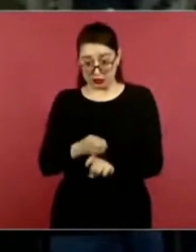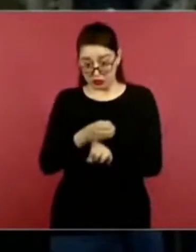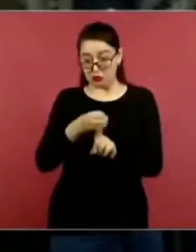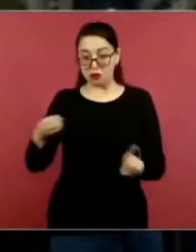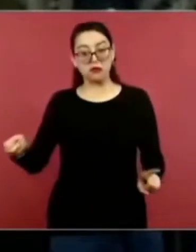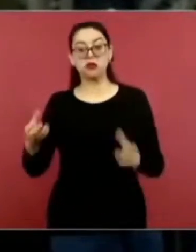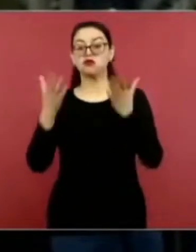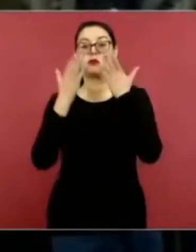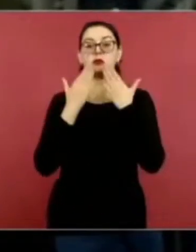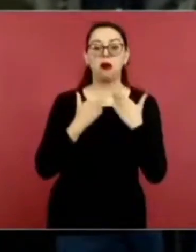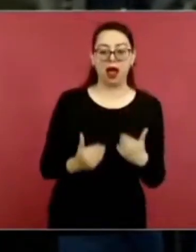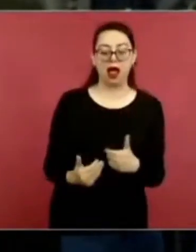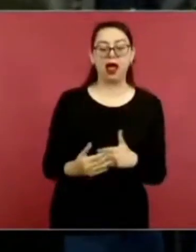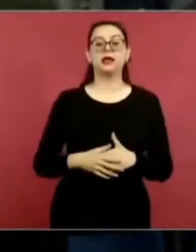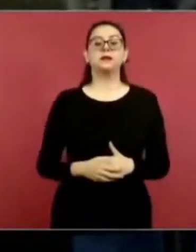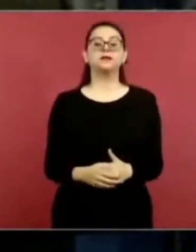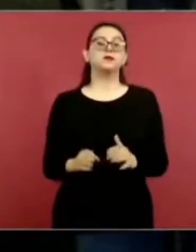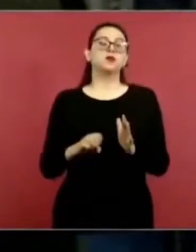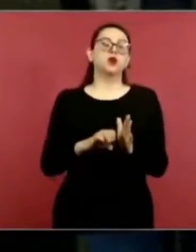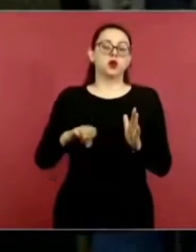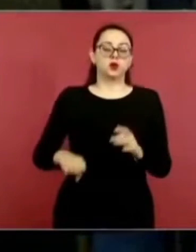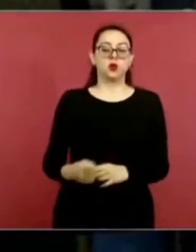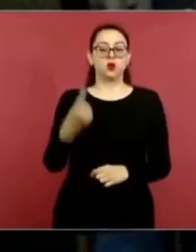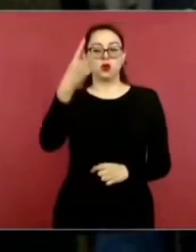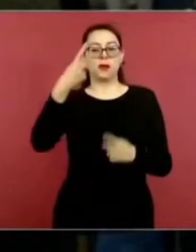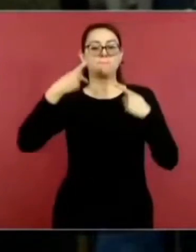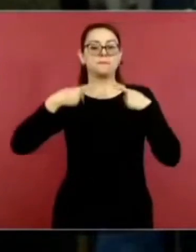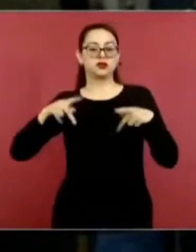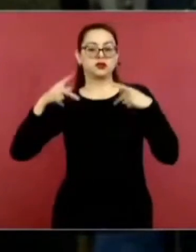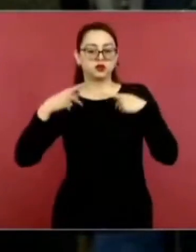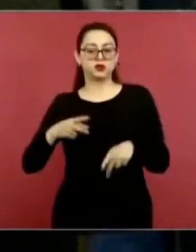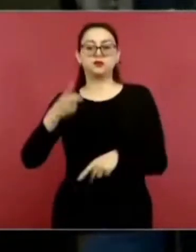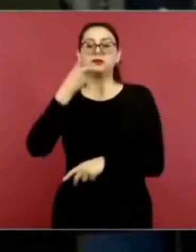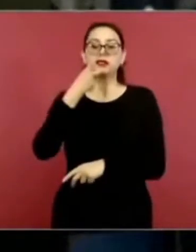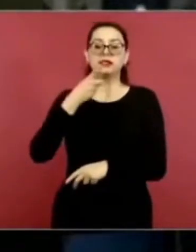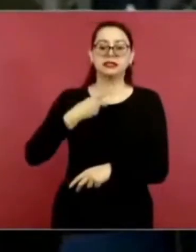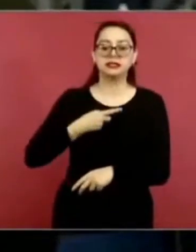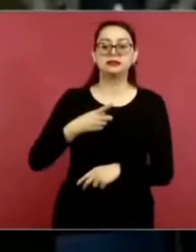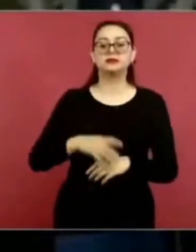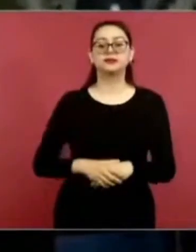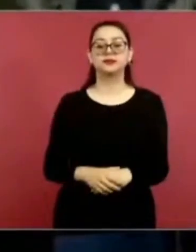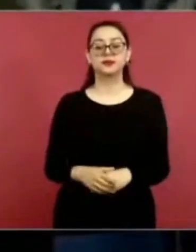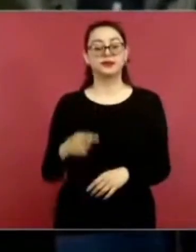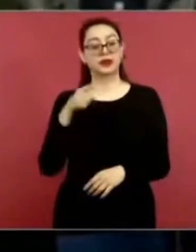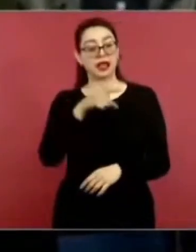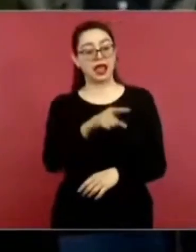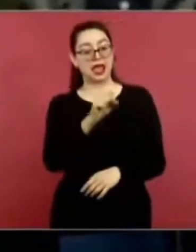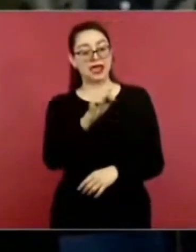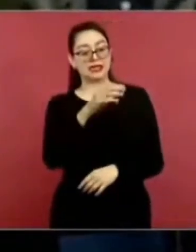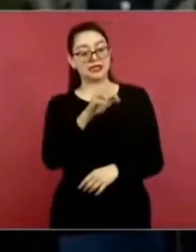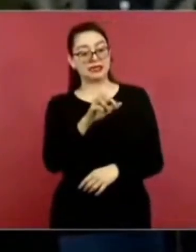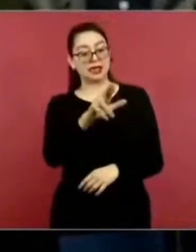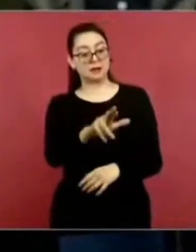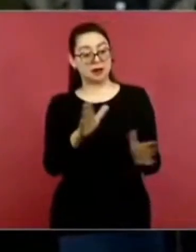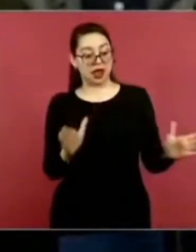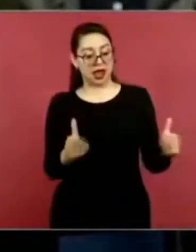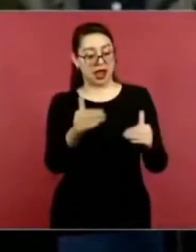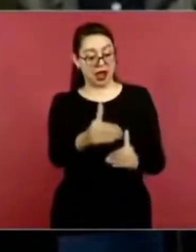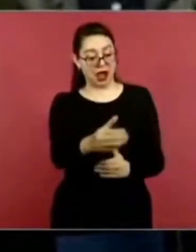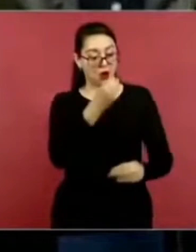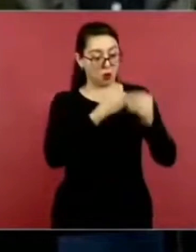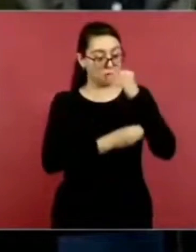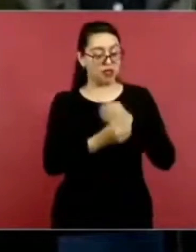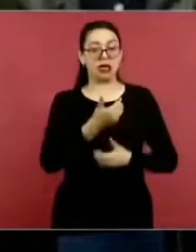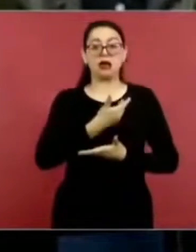no sé si ha llegado una persona de Acapulco que las despensas, que las tiene la Marina, pues no las distribuyen lo más